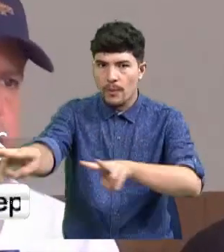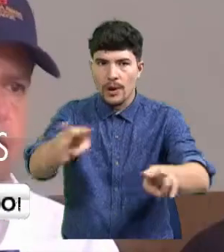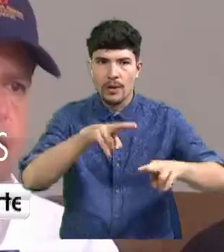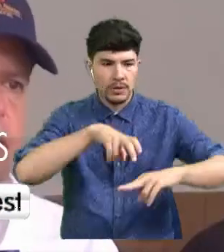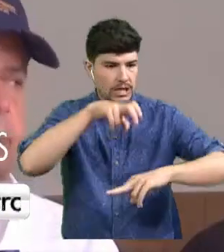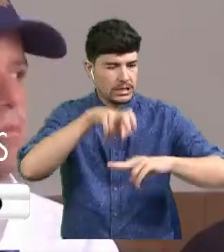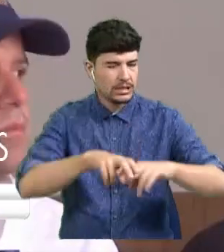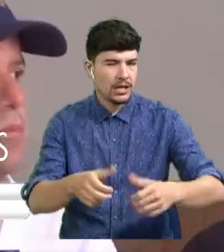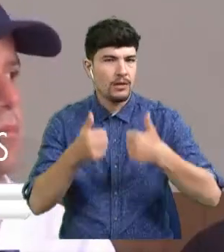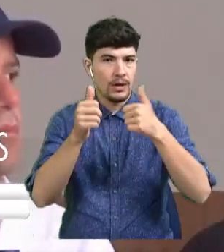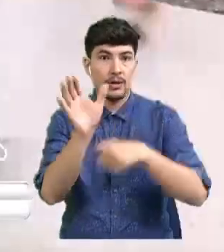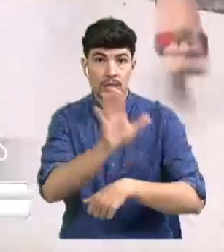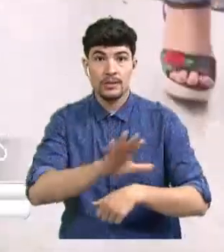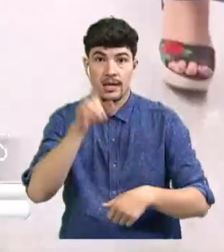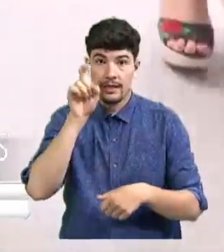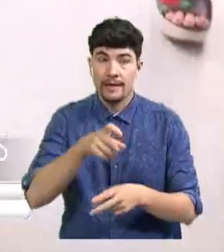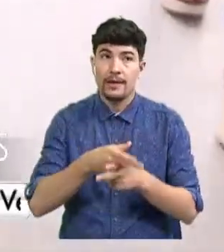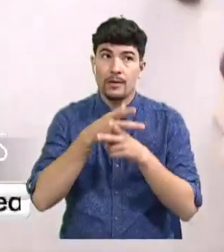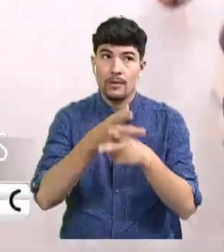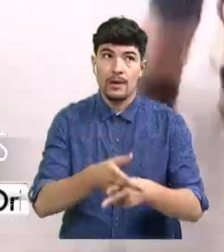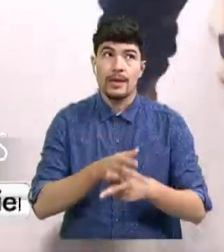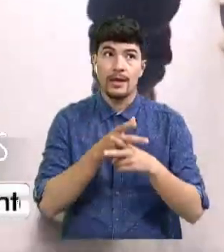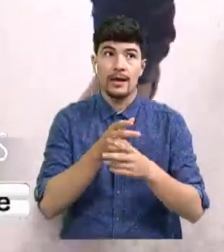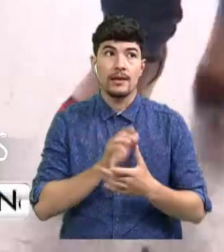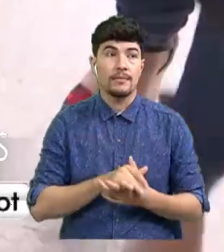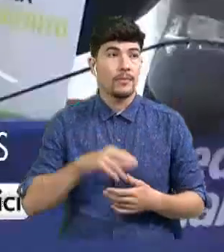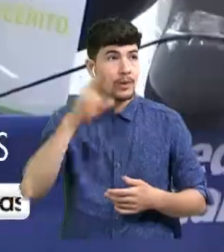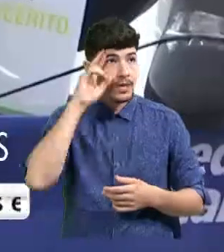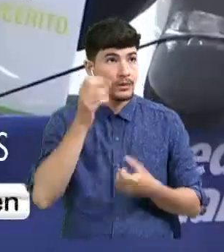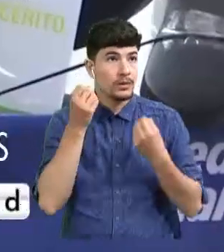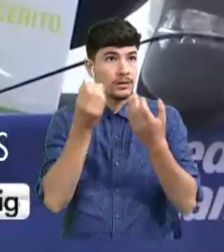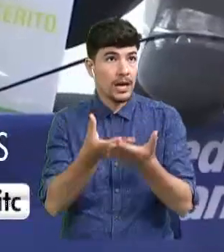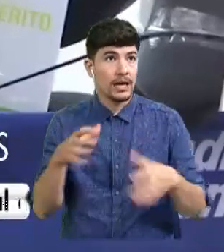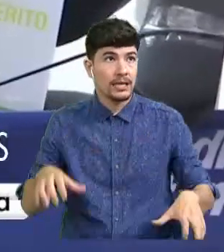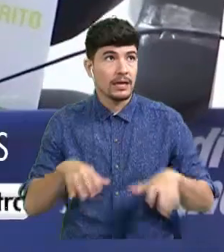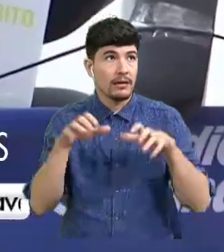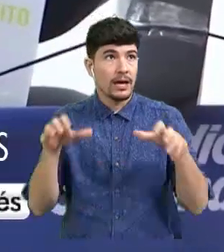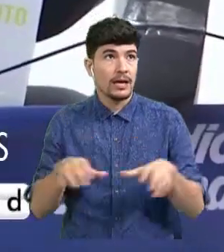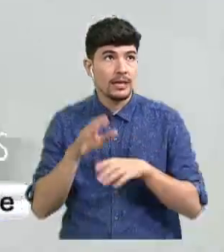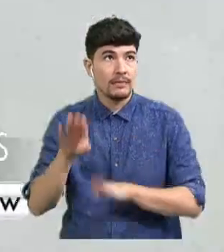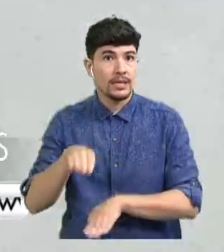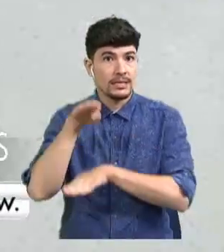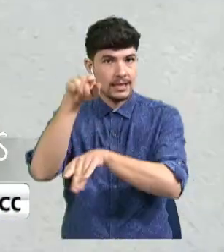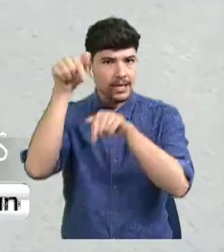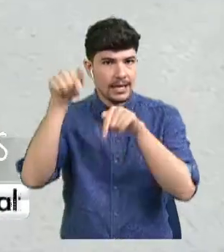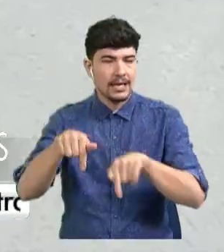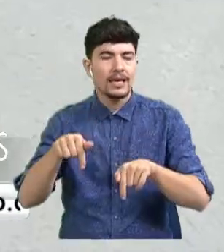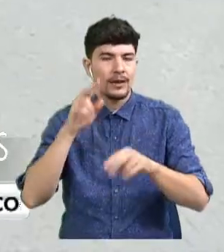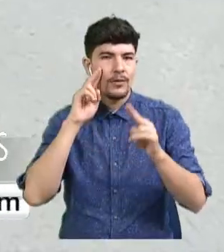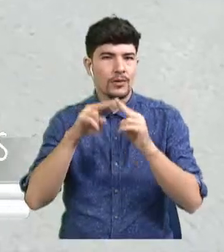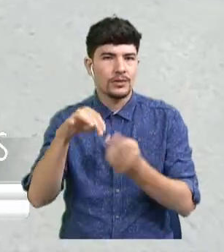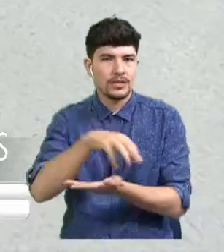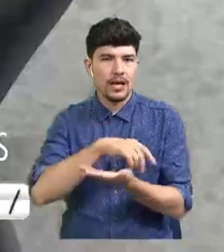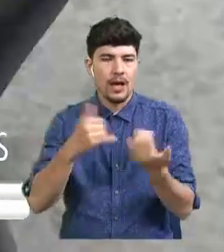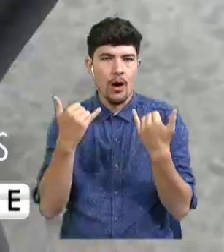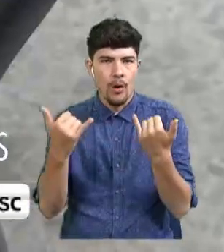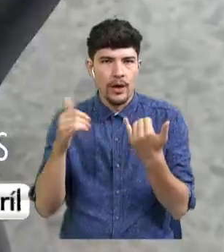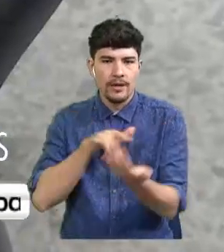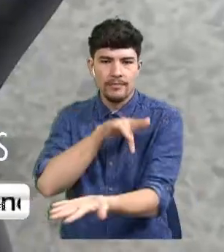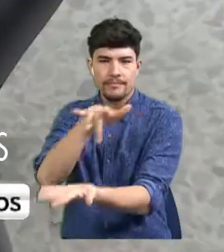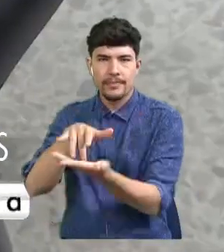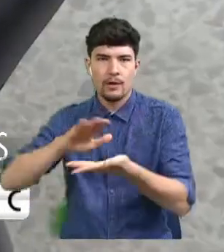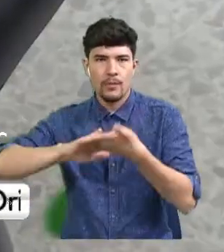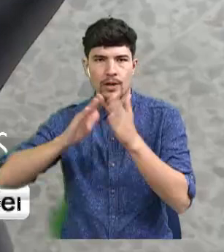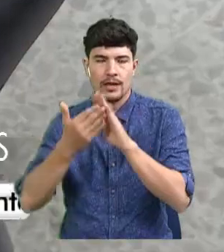silla buena. Tienes que cuidarla ahora, ¿no? Y es que esta es una de las actividades más representativas de Expedición Santander que hoy llega a la Comuna